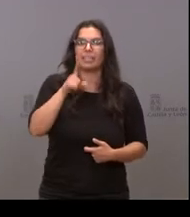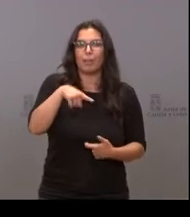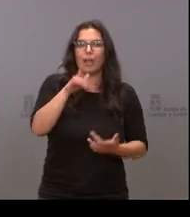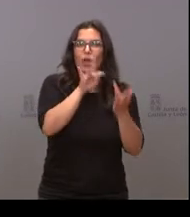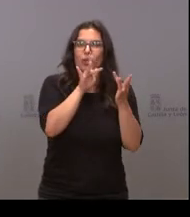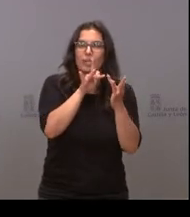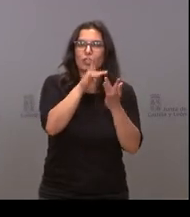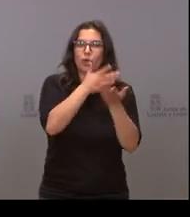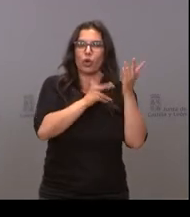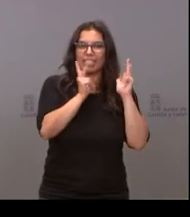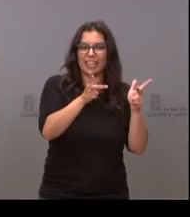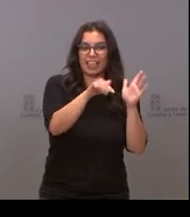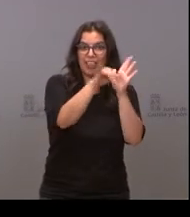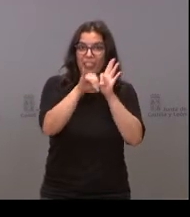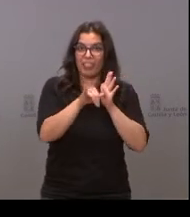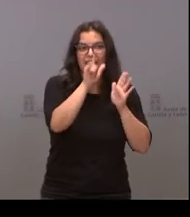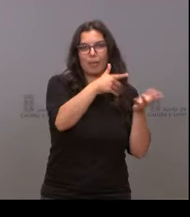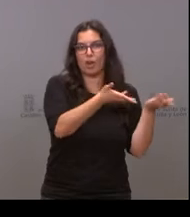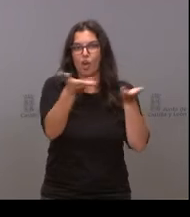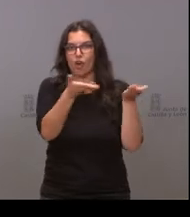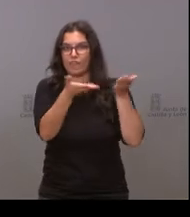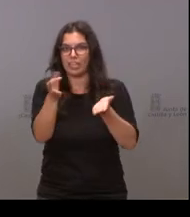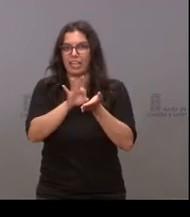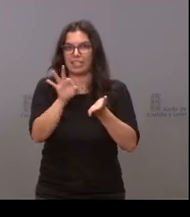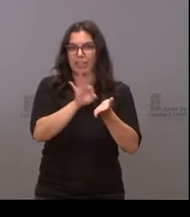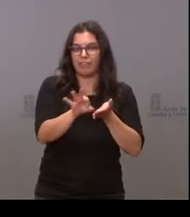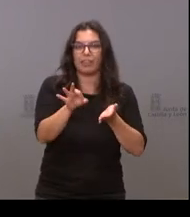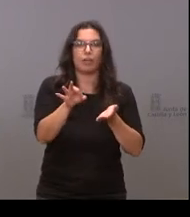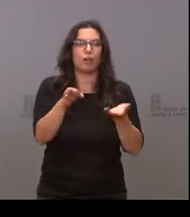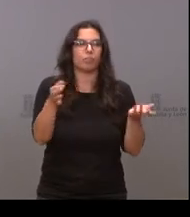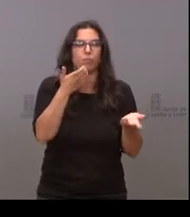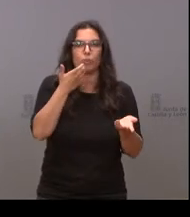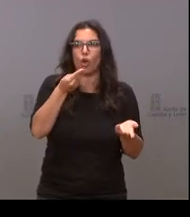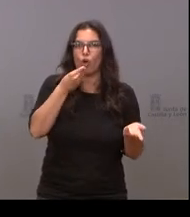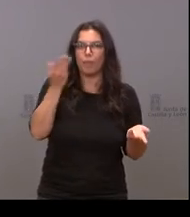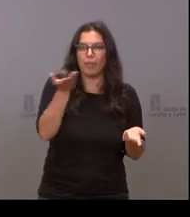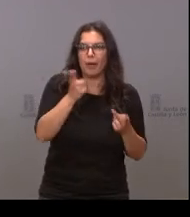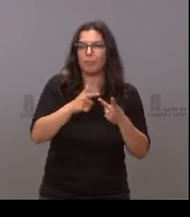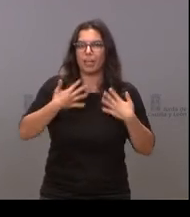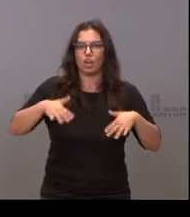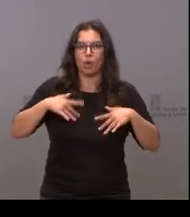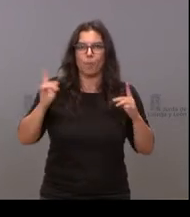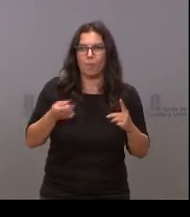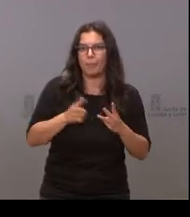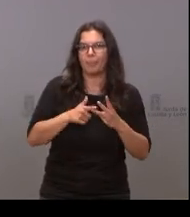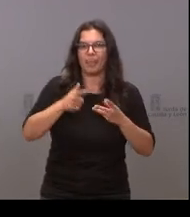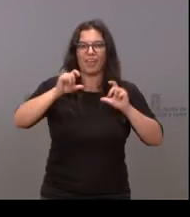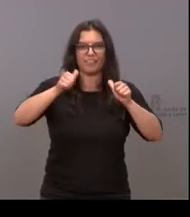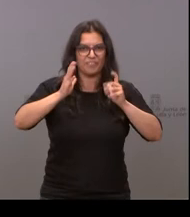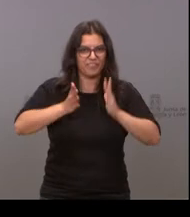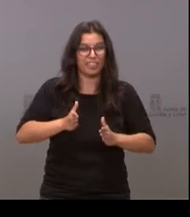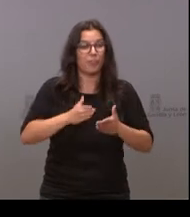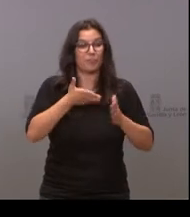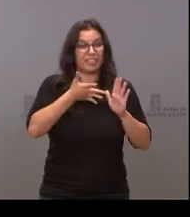multi servicios para que desde las propias ciencias también se presten servir de catering de lavandería de fisioterapia es decir